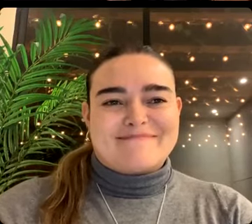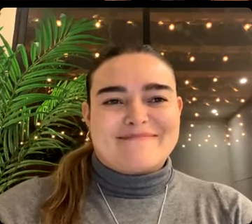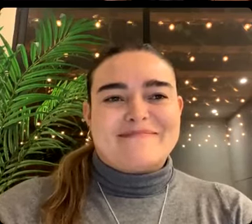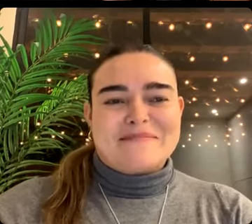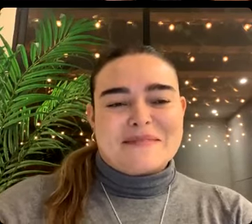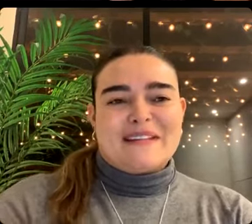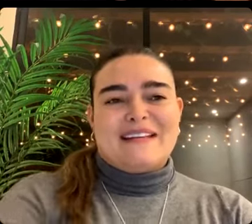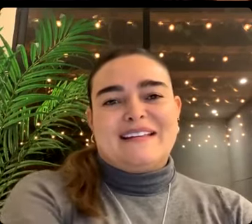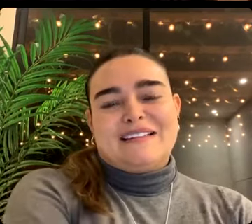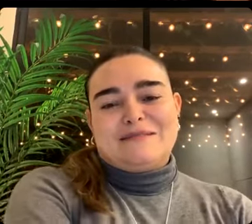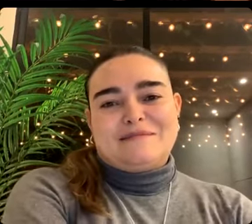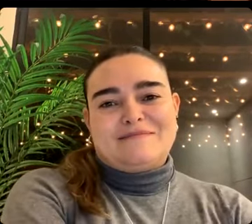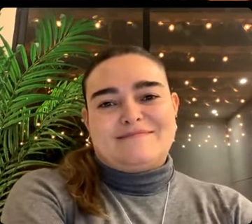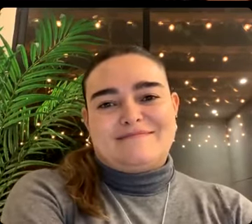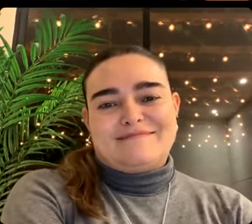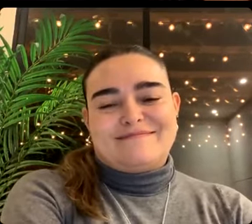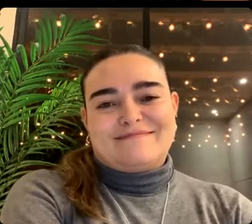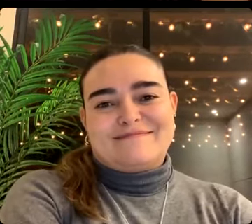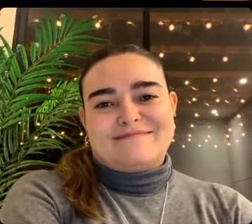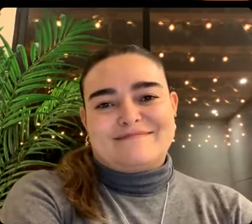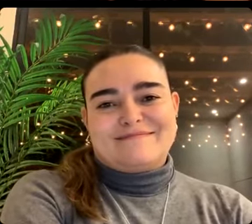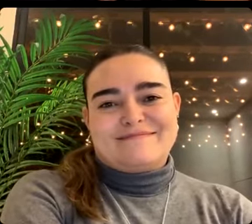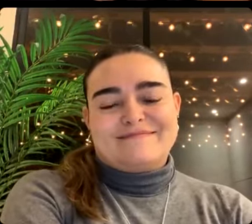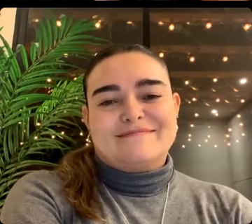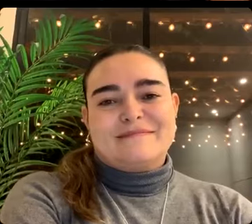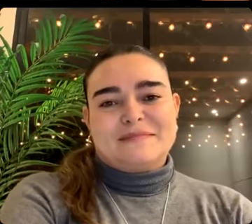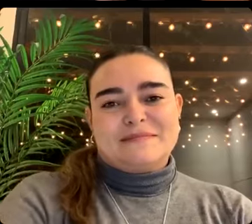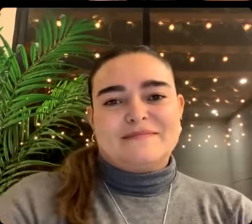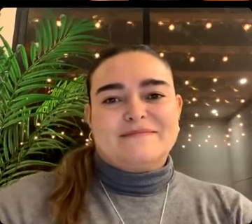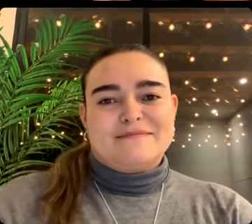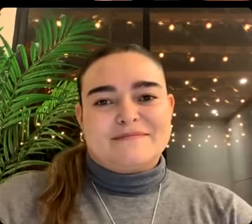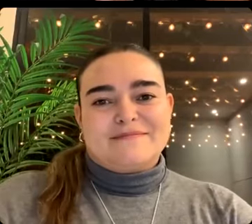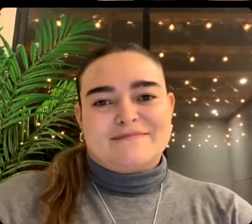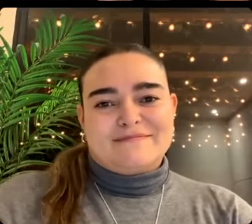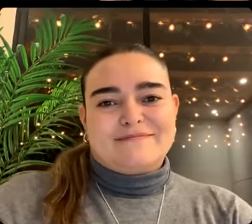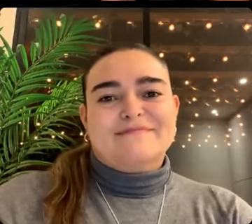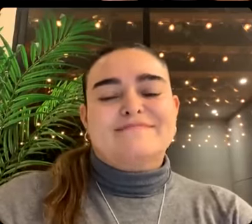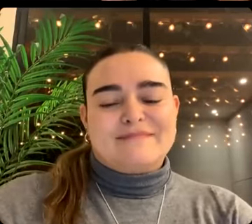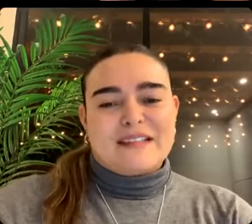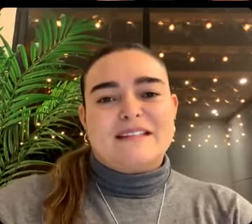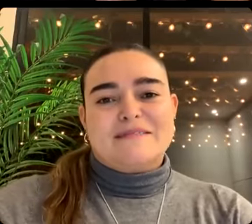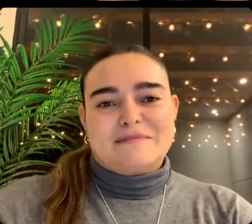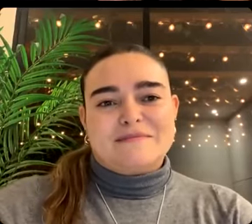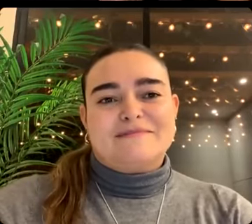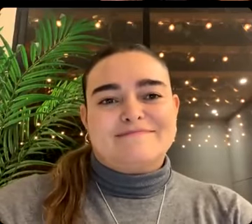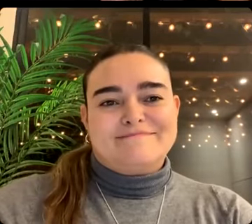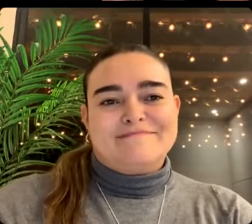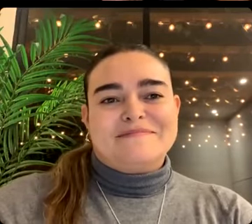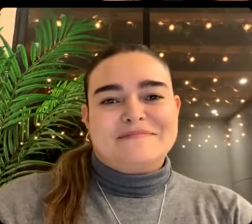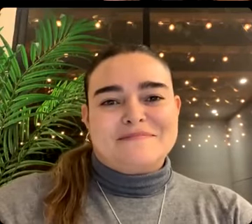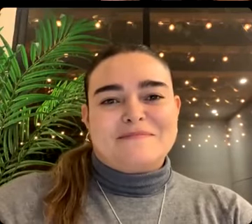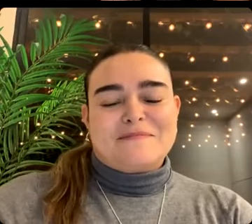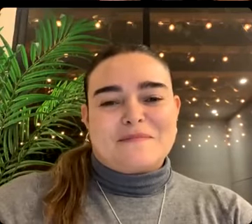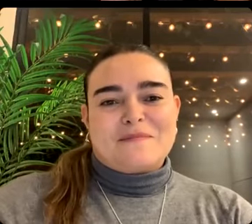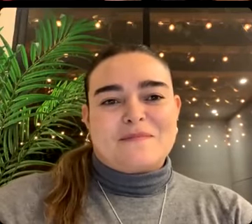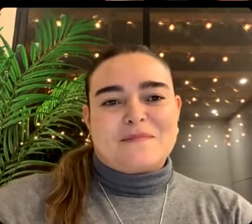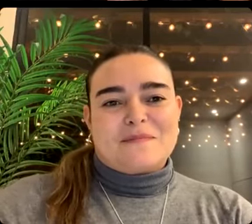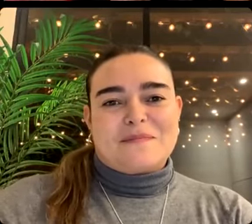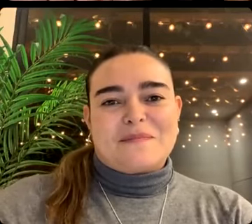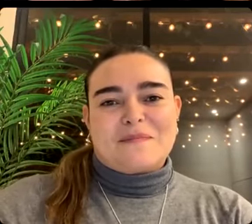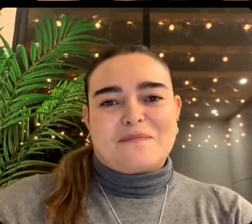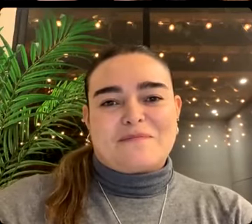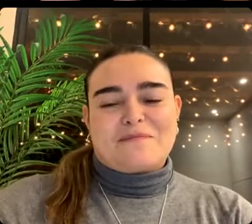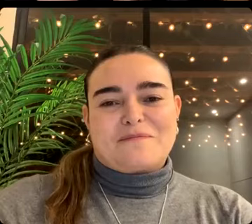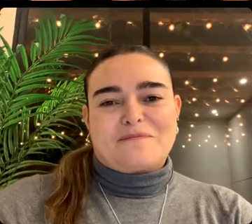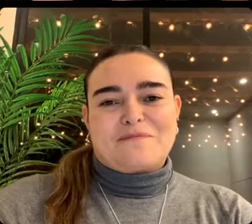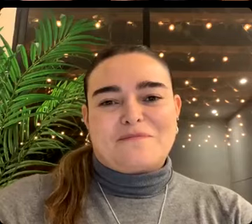porque es mostrarnos a las mujeres especialmente un tema que nadie toca. O sea, el tema de los anticonceptivos,